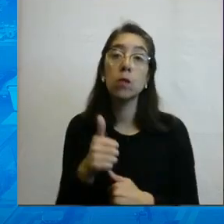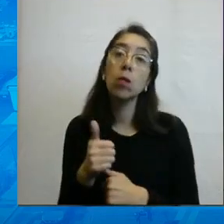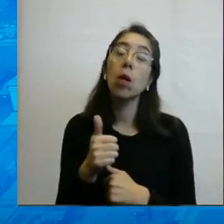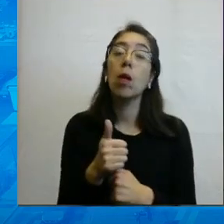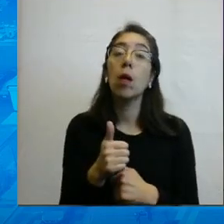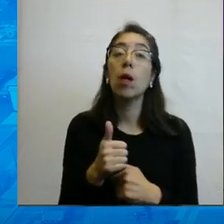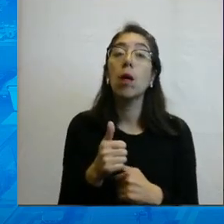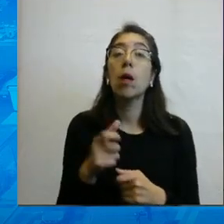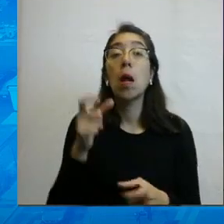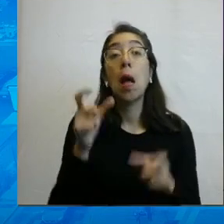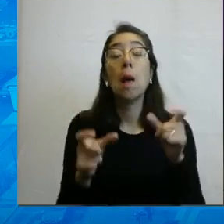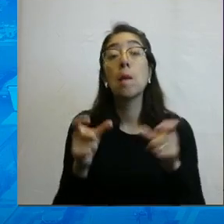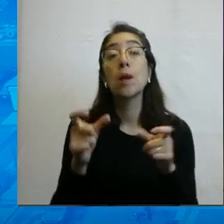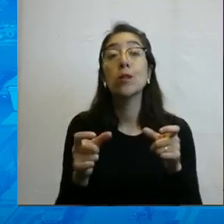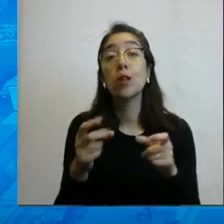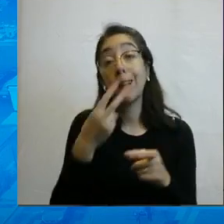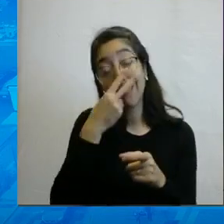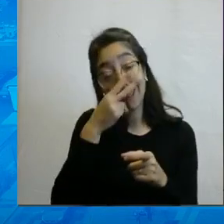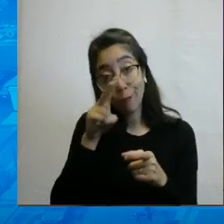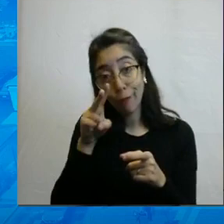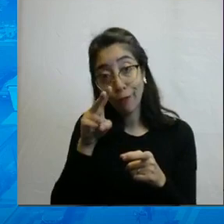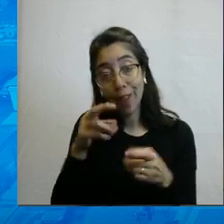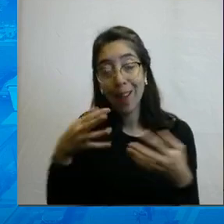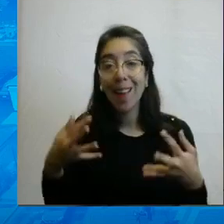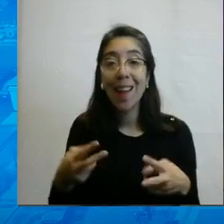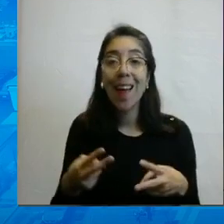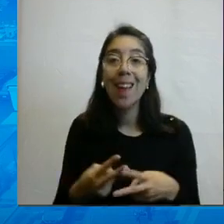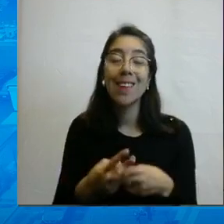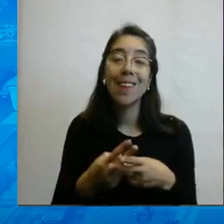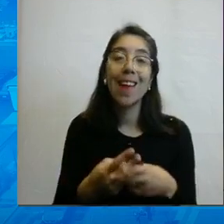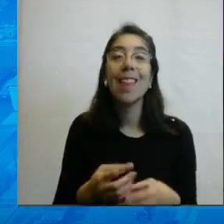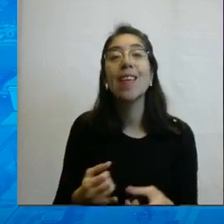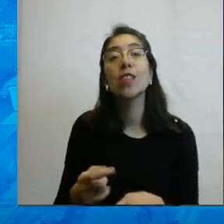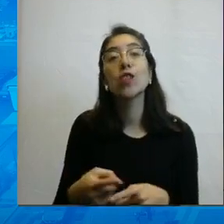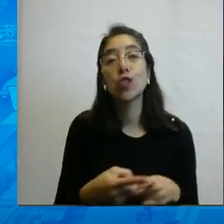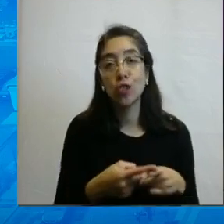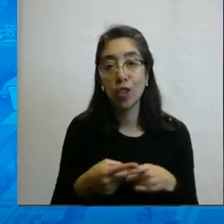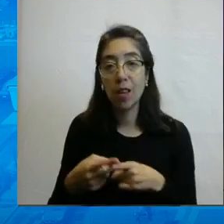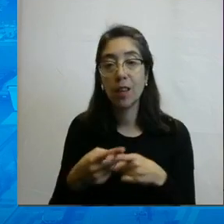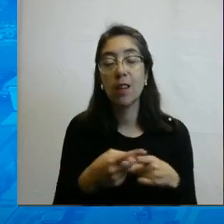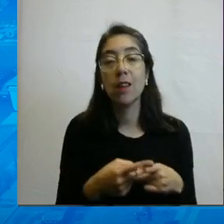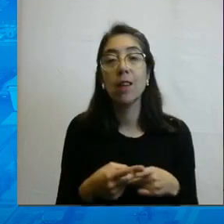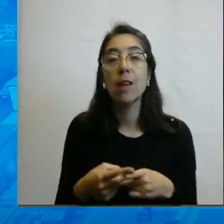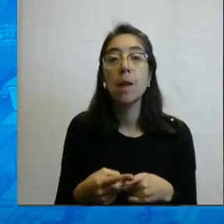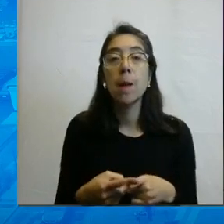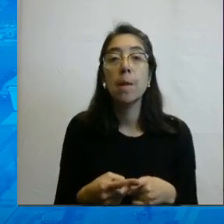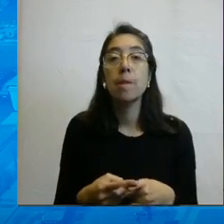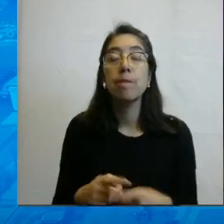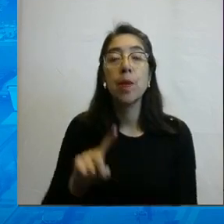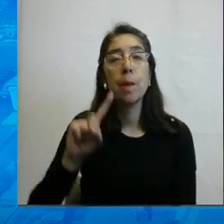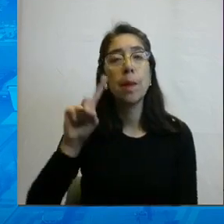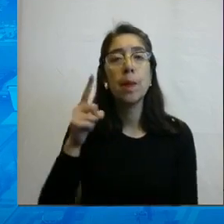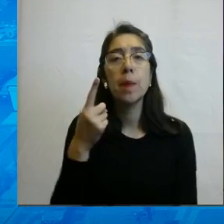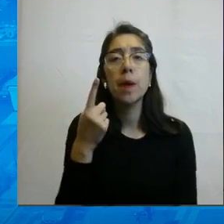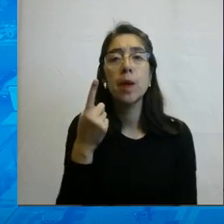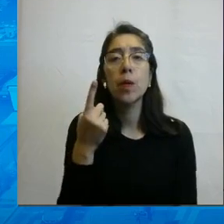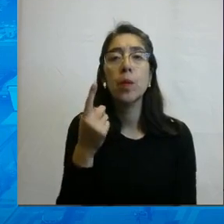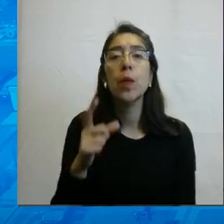sociales. Primeramente, dos puntos de agradecimiento. El primero respecto a las Lomas de Manso, quienes agradecen que se